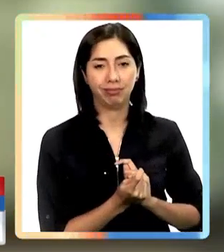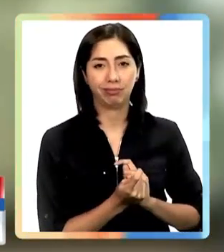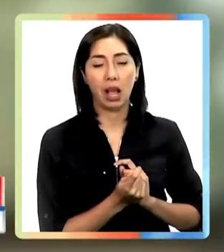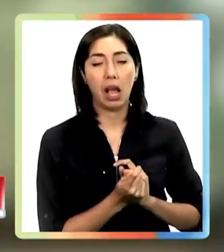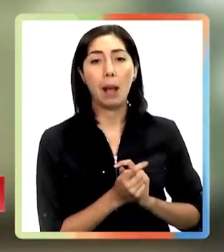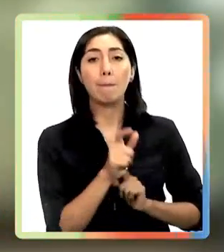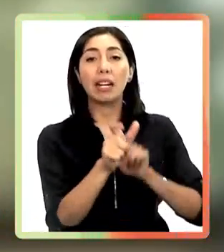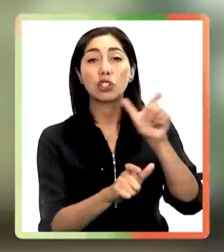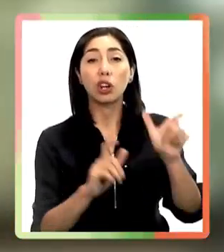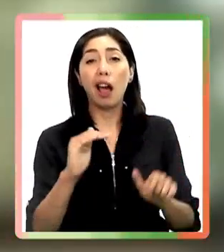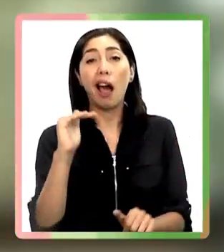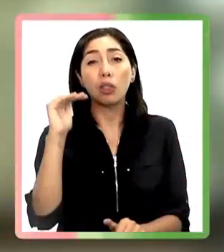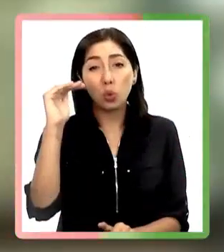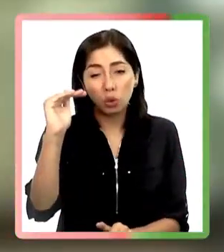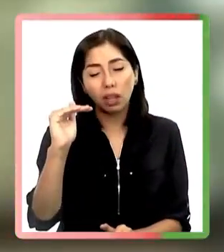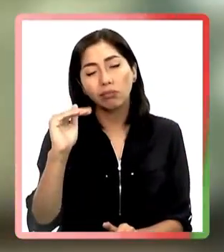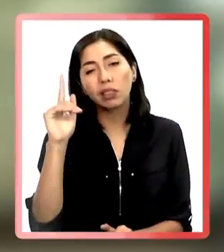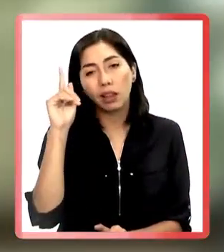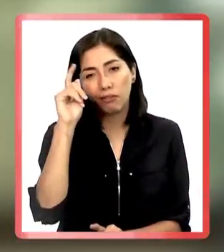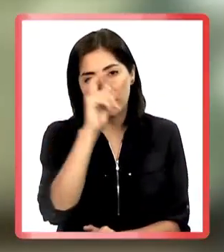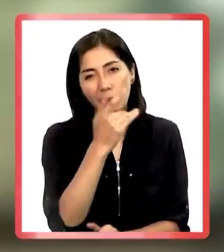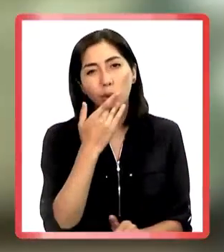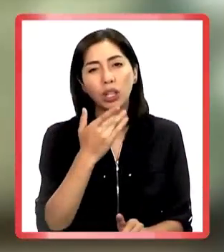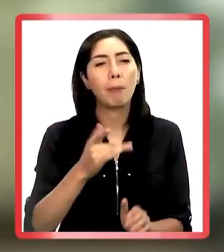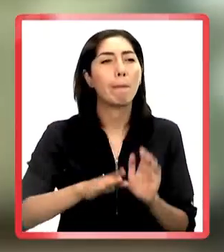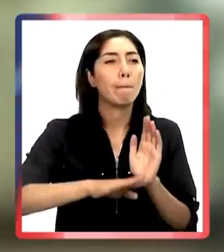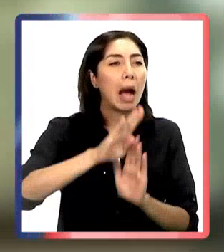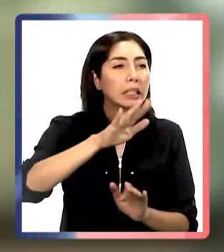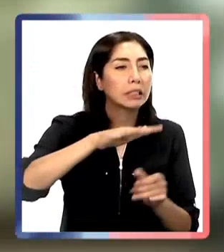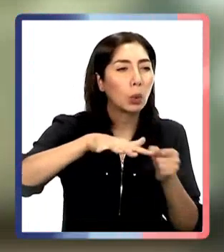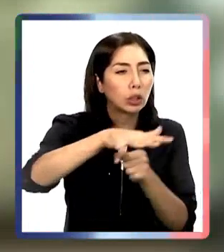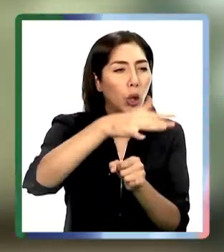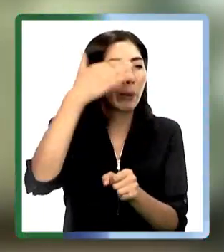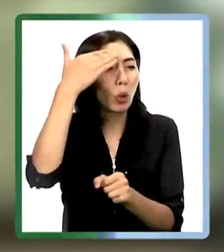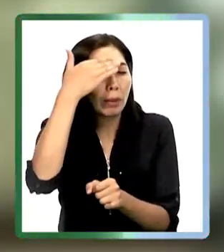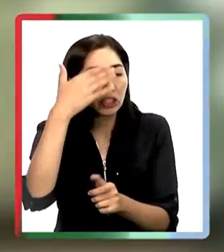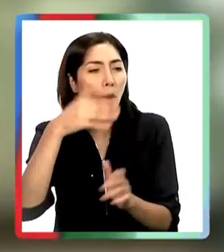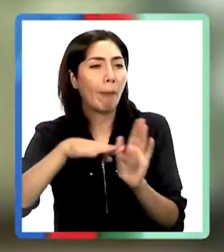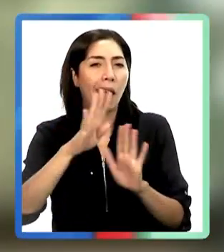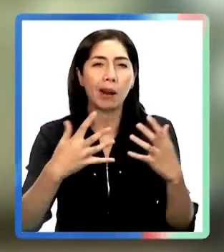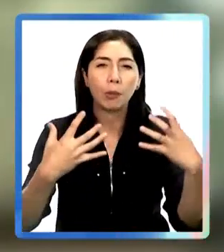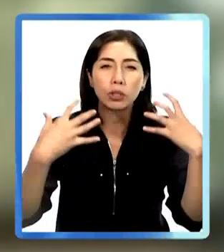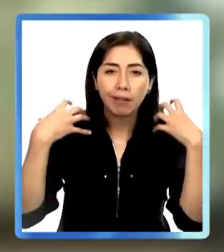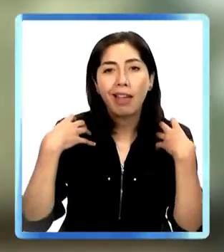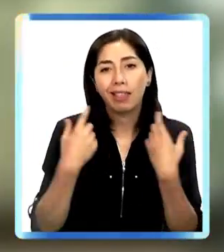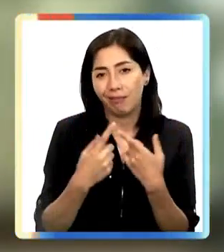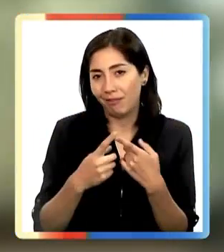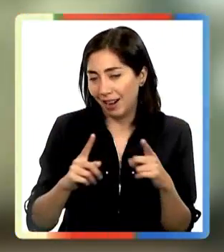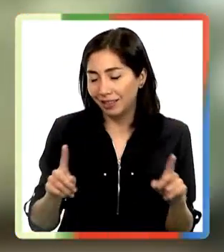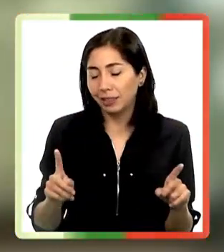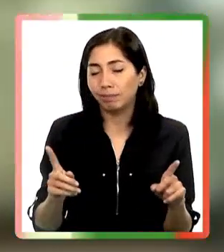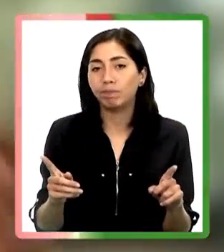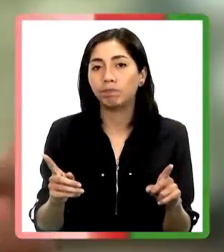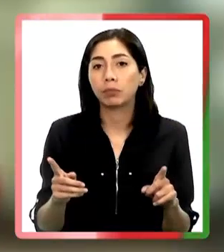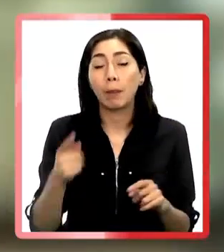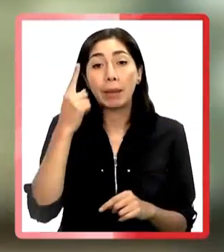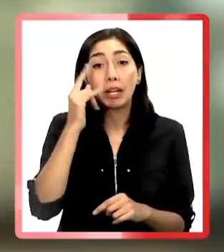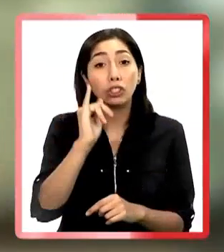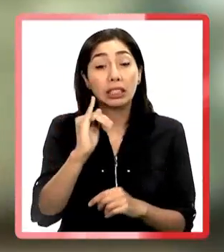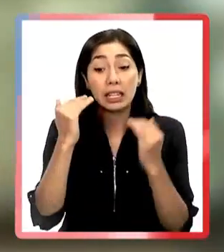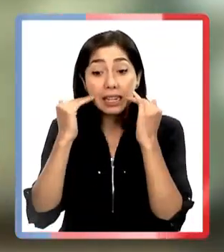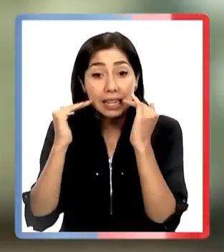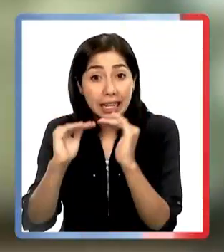más complejos porque tenemos más preocupaciones, porque tenemos más cosas en la cabeza. Lo que pudiera